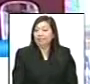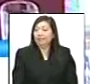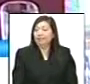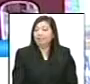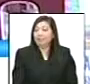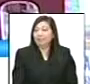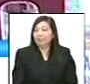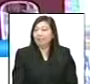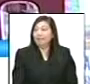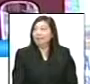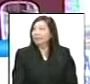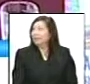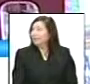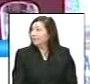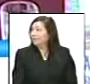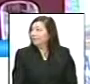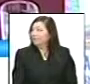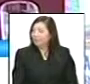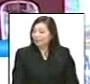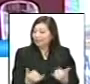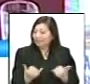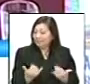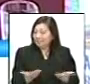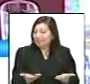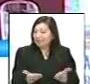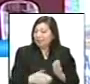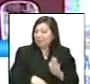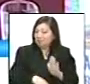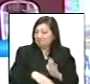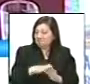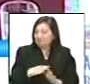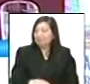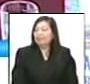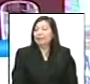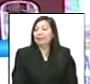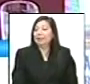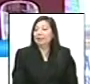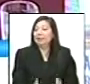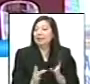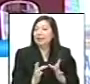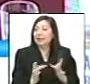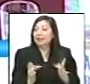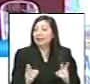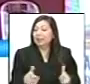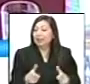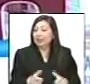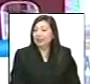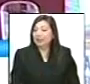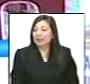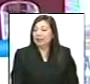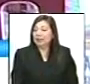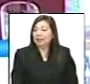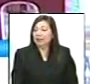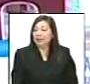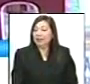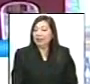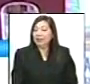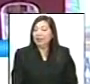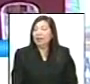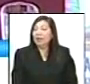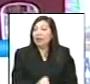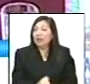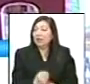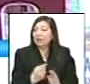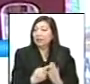Gracias, congresista Glave. Precisamente ahora se está superando ese vacío que se encontraba con respecto a qué es exactamente una labor